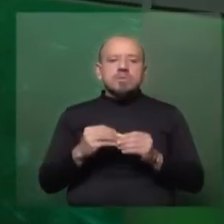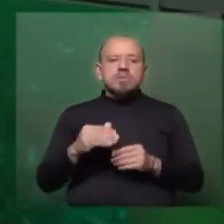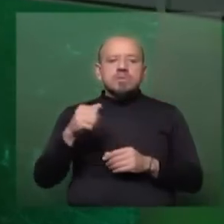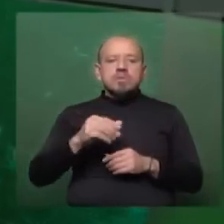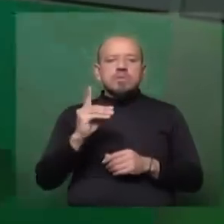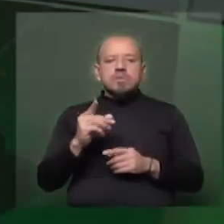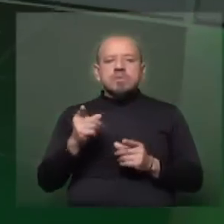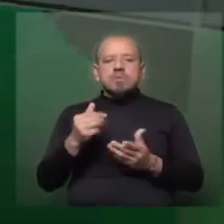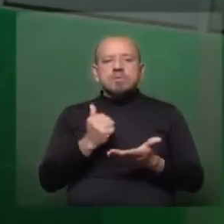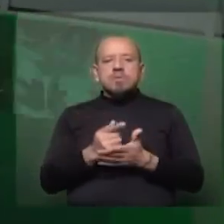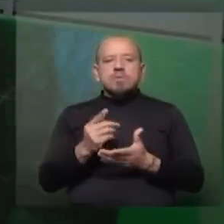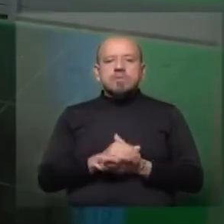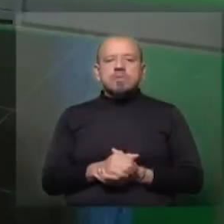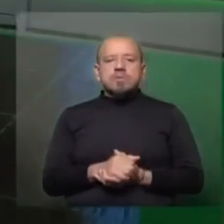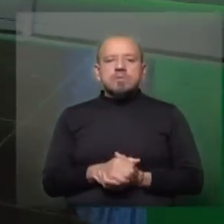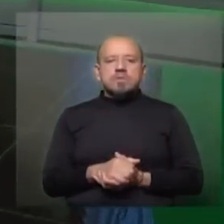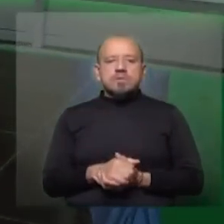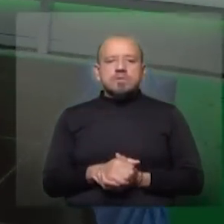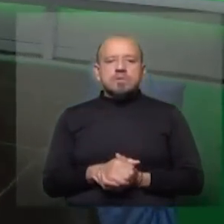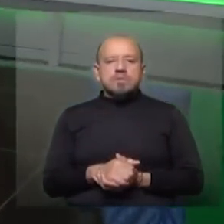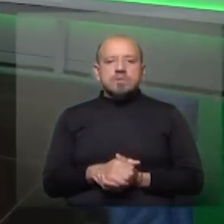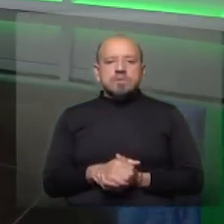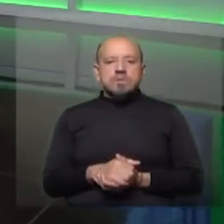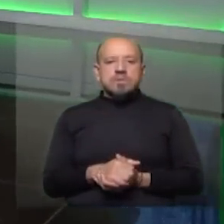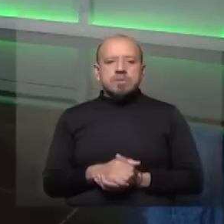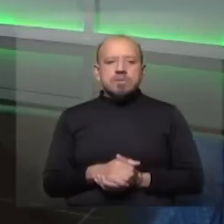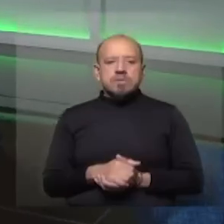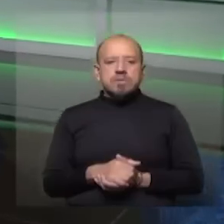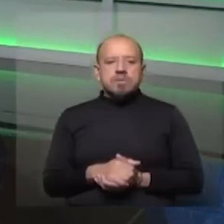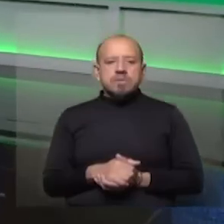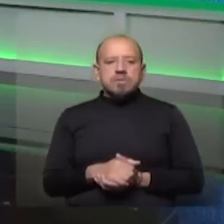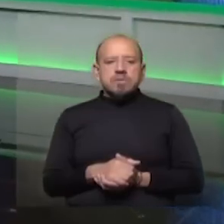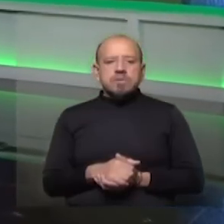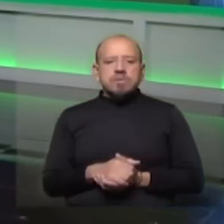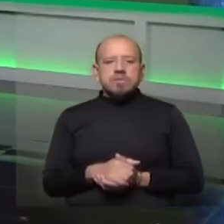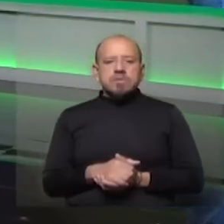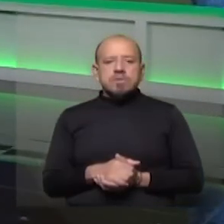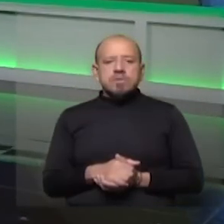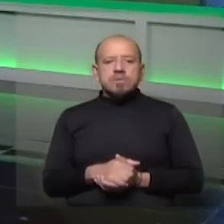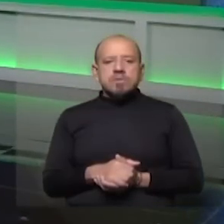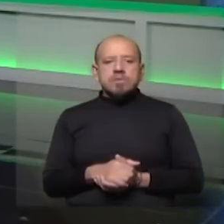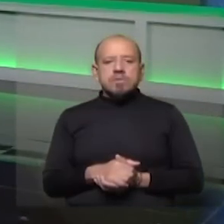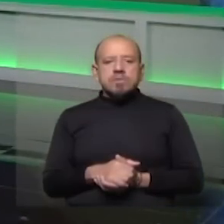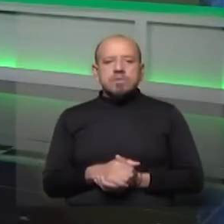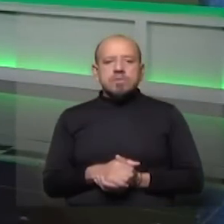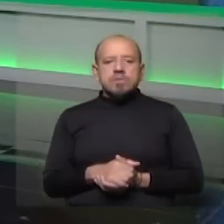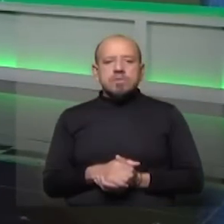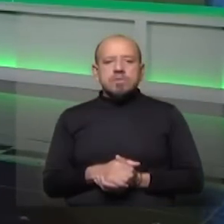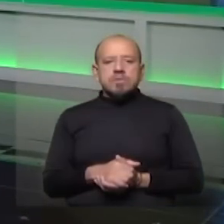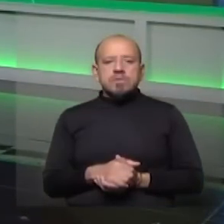Duarte que está allí en la sede nos hizo un adelanto hace un ratito y ahora el desarrollo Martín